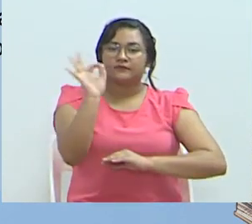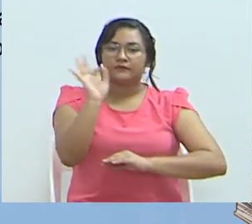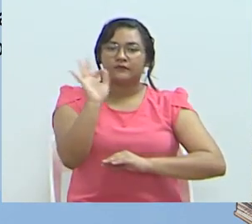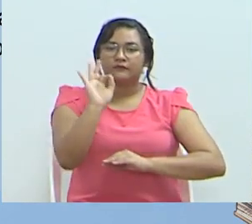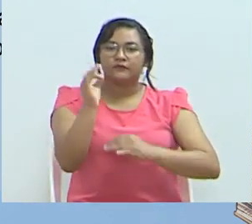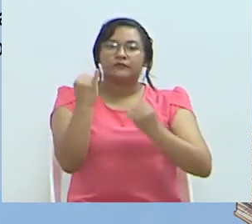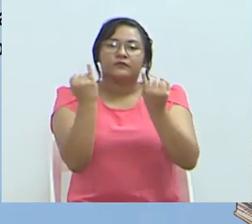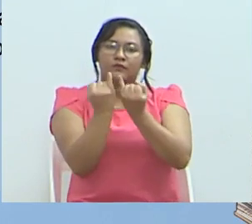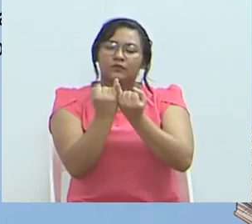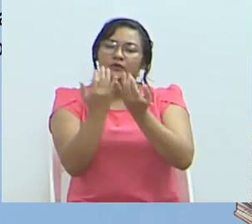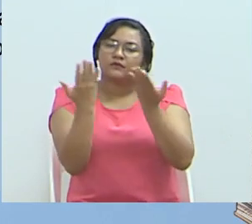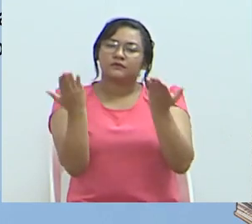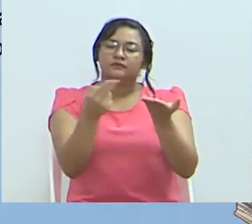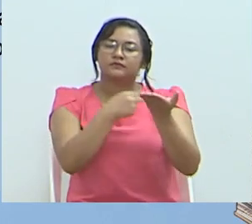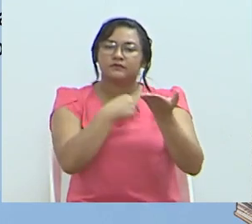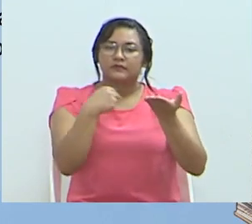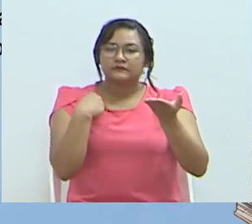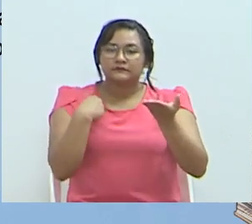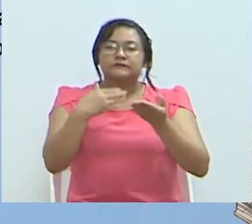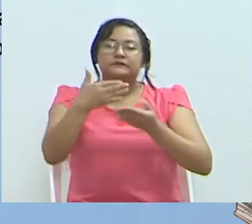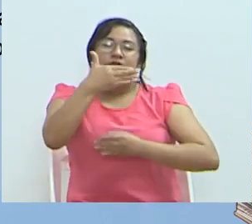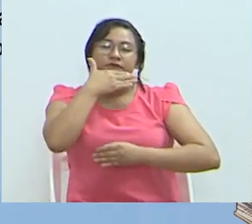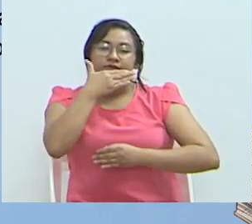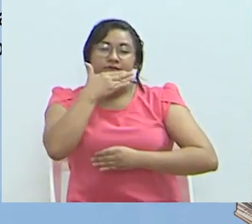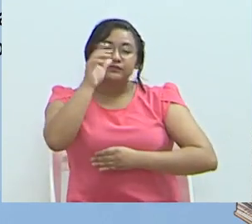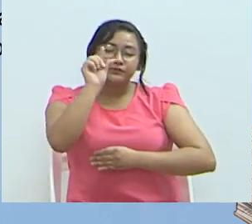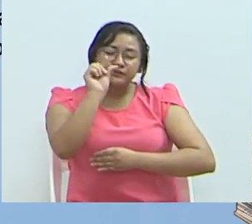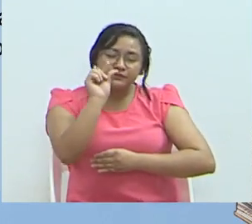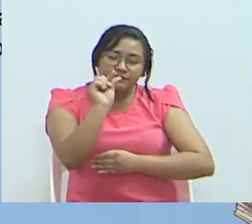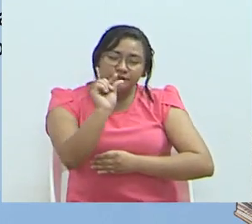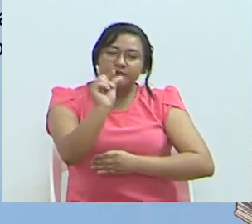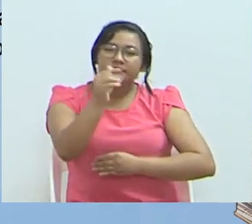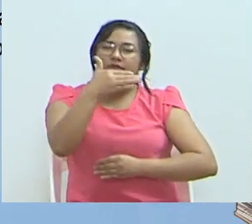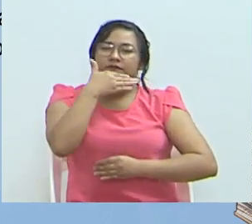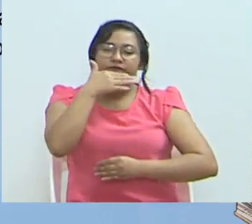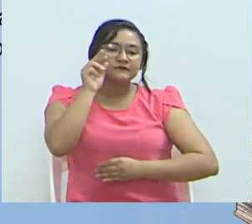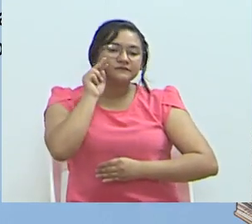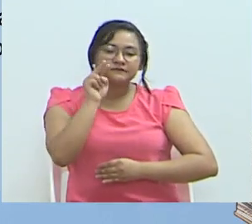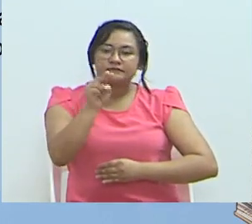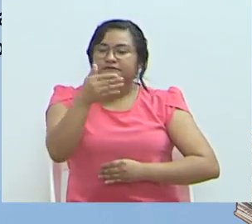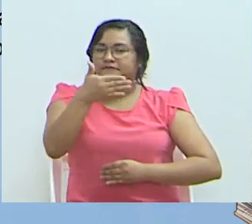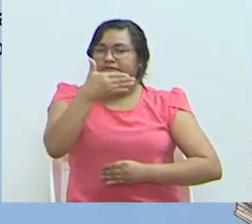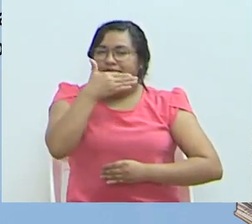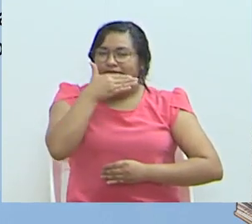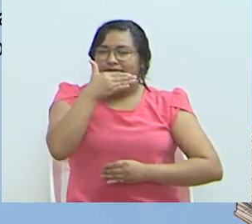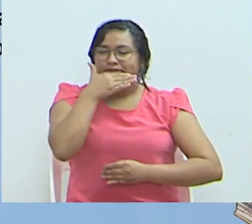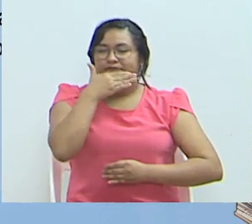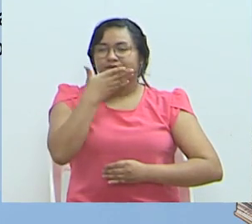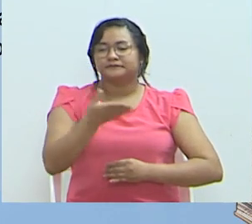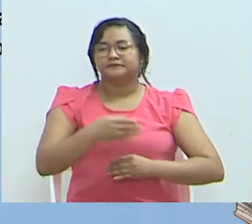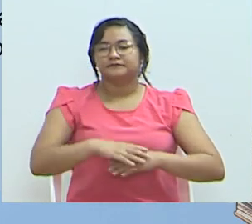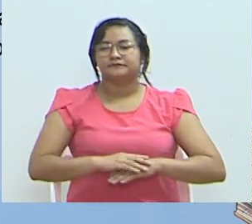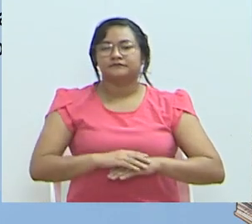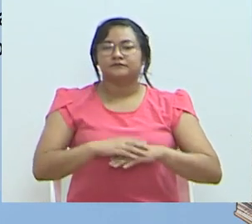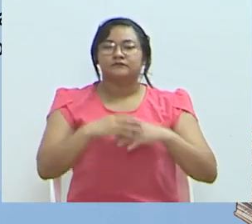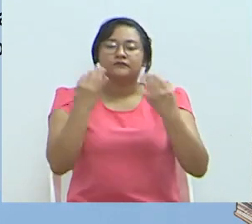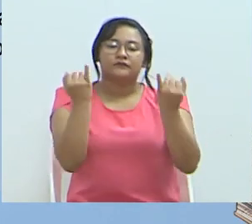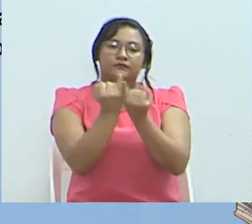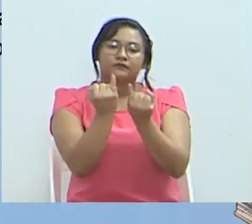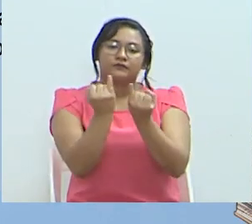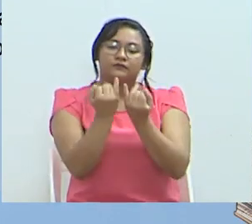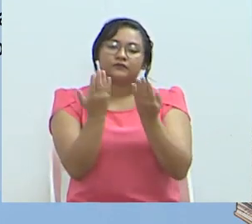y funcional más pequeña que puede reproducirse de manera independiente en un ser vivo. Por lo